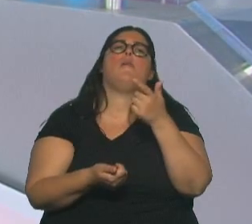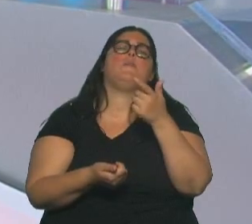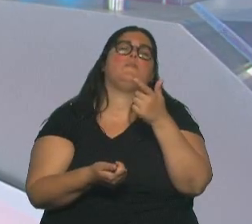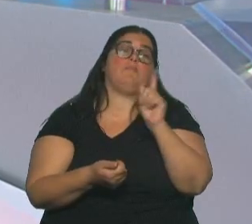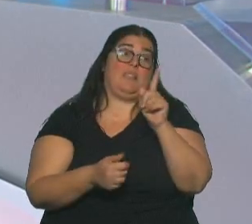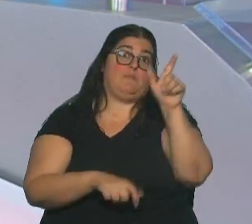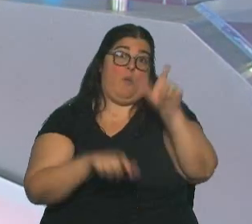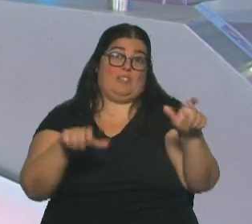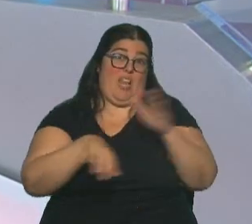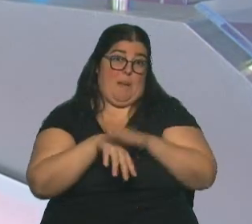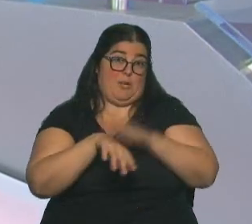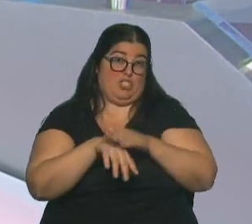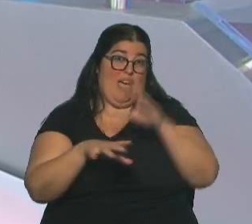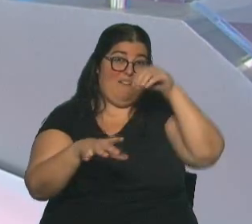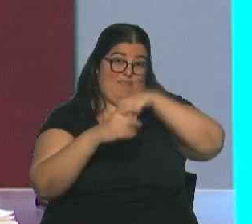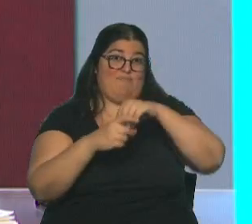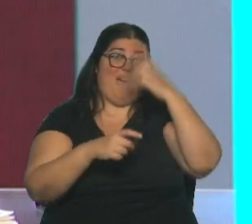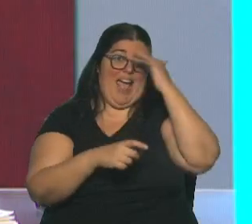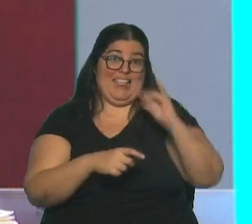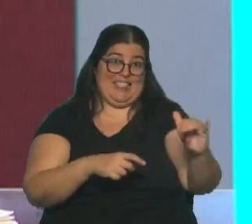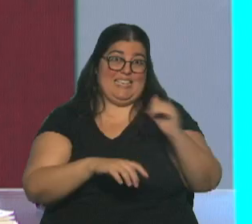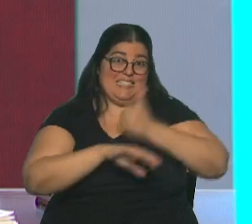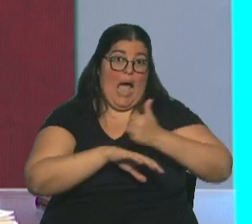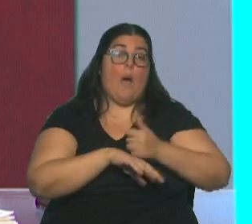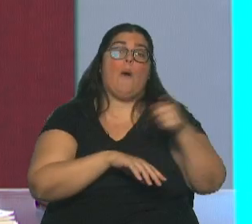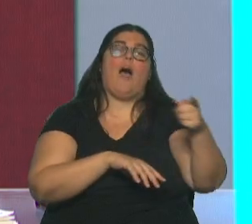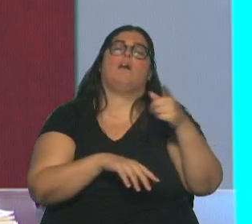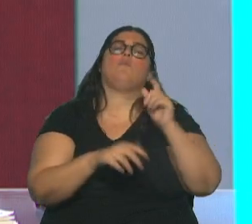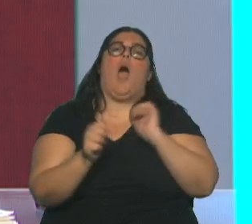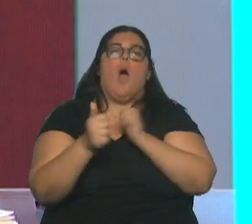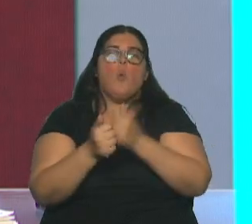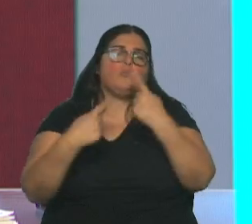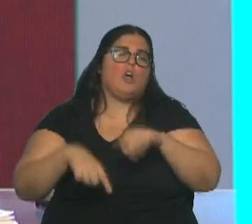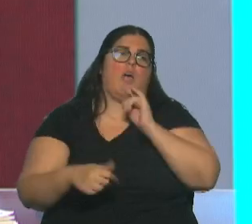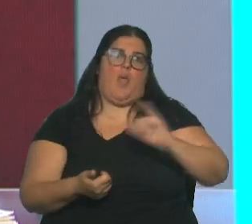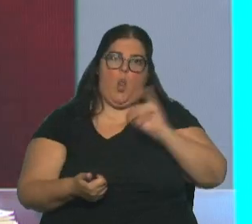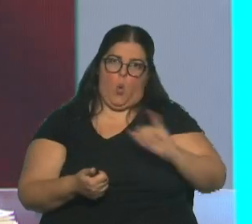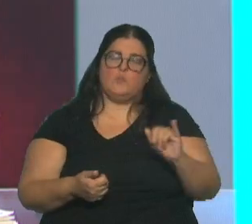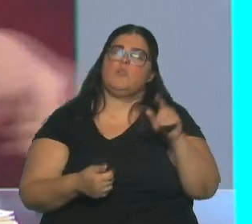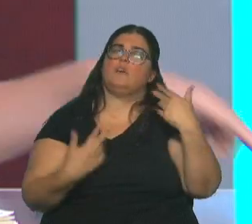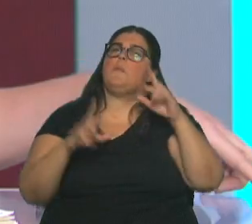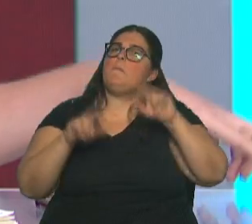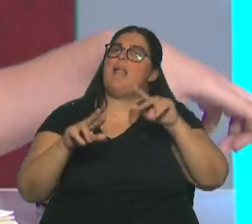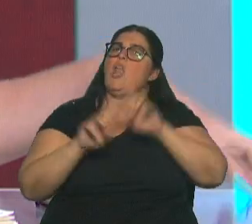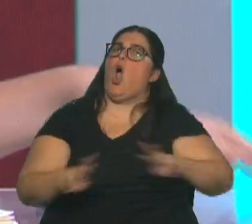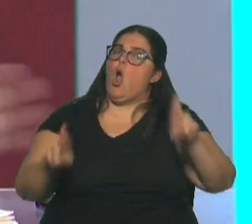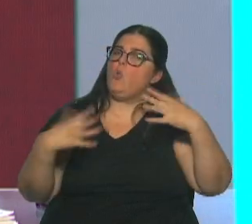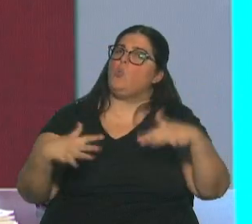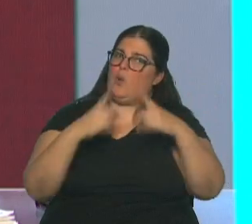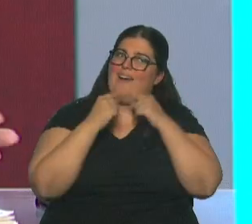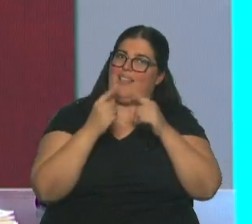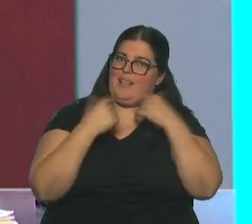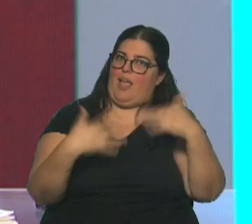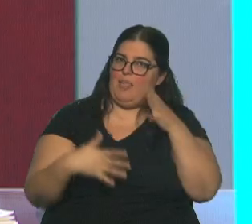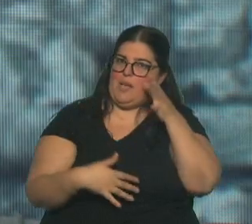quienes estaban en territorio haitiano, entre otras críticas que se ha hecho justamente a esta misión de Naciones Unidas en Haití.